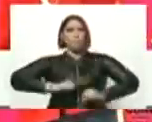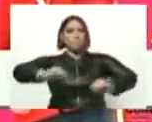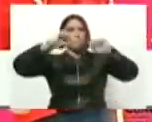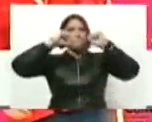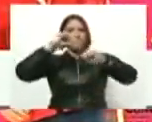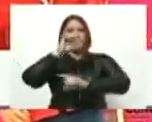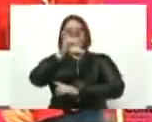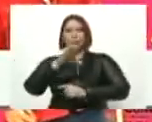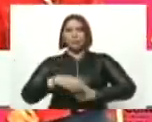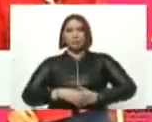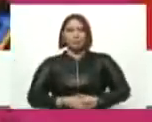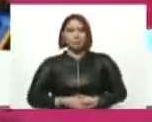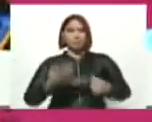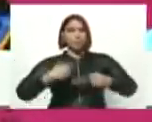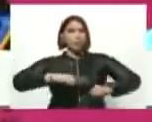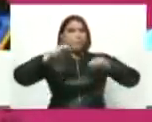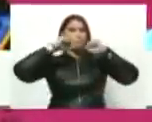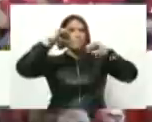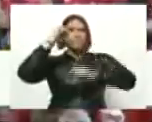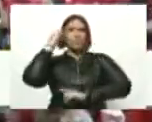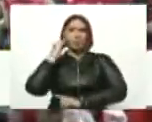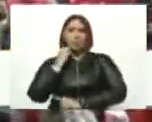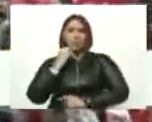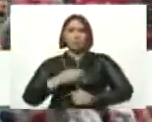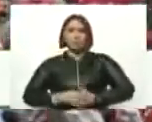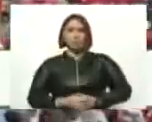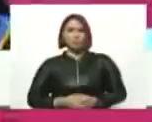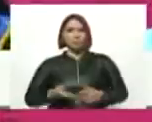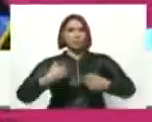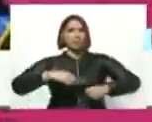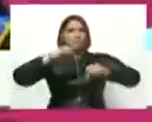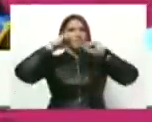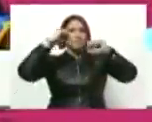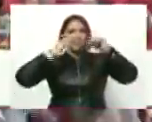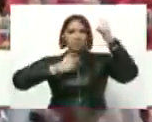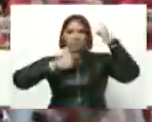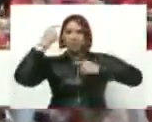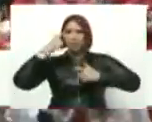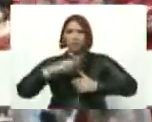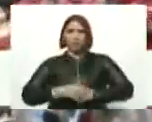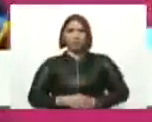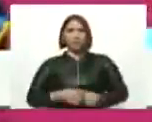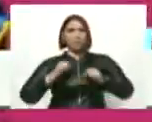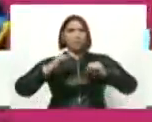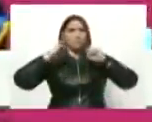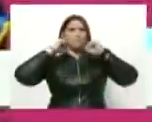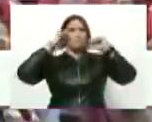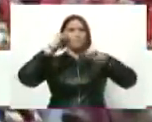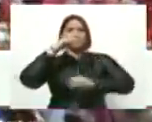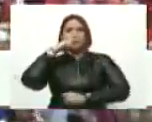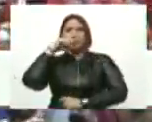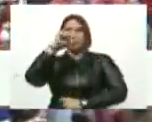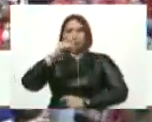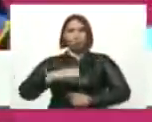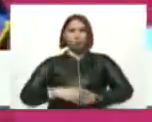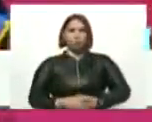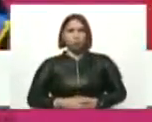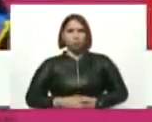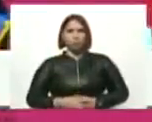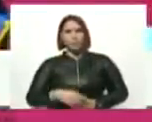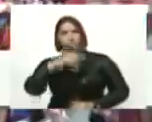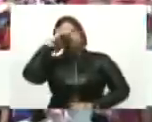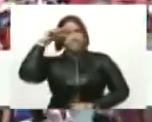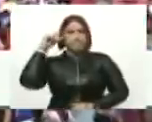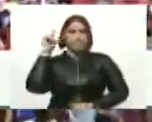patria! ¡Viva! ¡Que viva Bolívar! ¡Viva! ¡Que viva Chávez! ¡Viva! ¡Que viva Maduro! ¡Viva! ¡Que viva el PSUV!